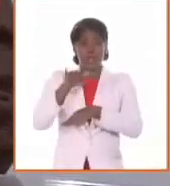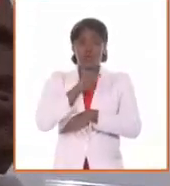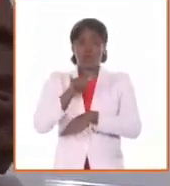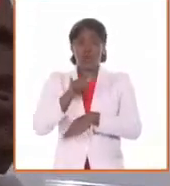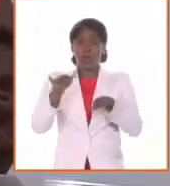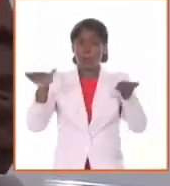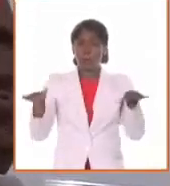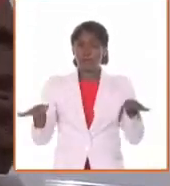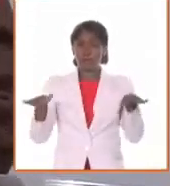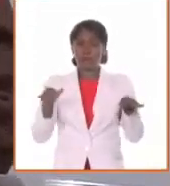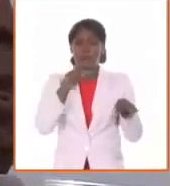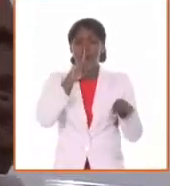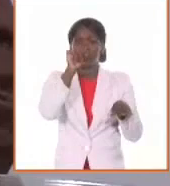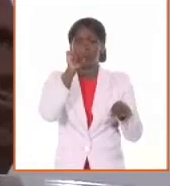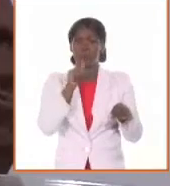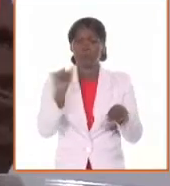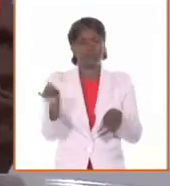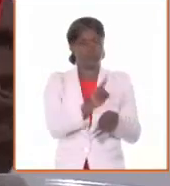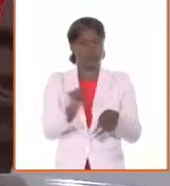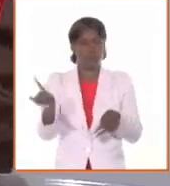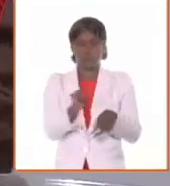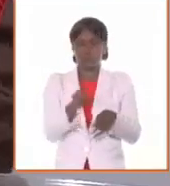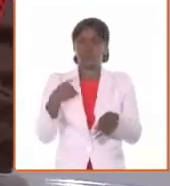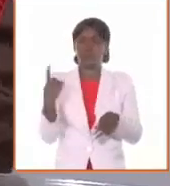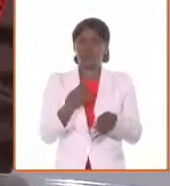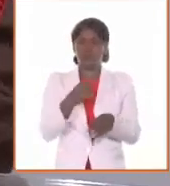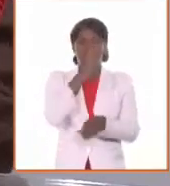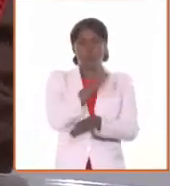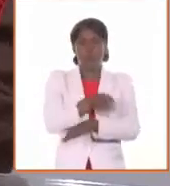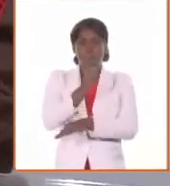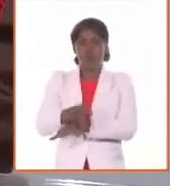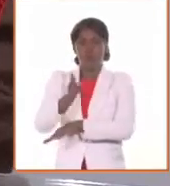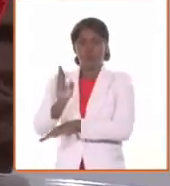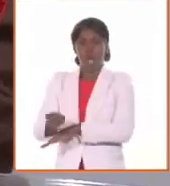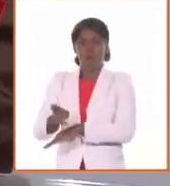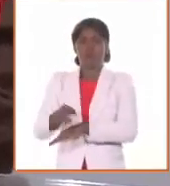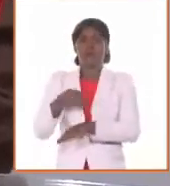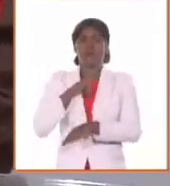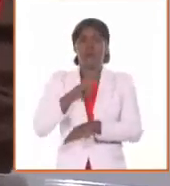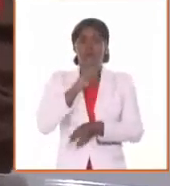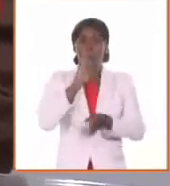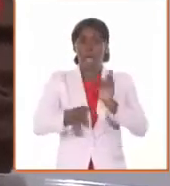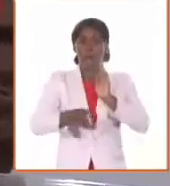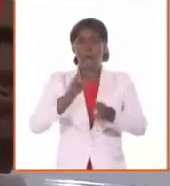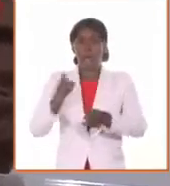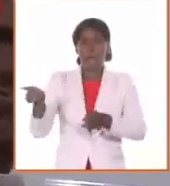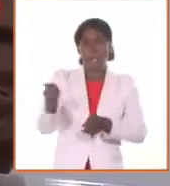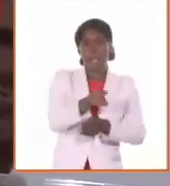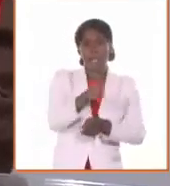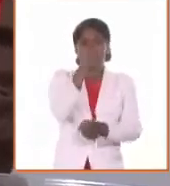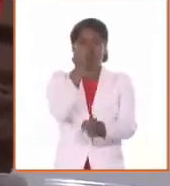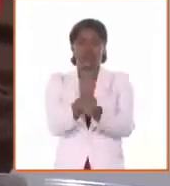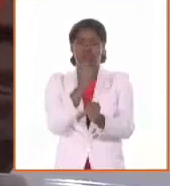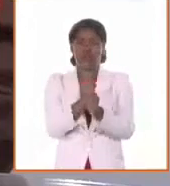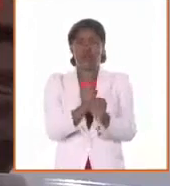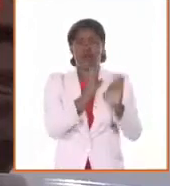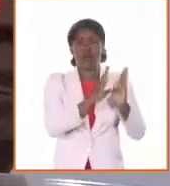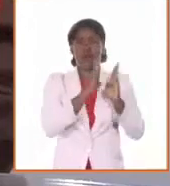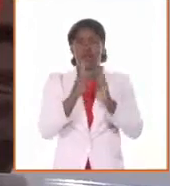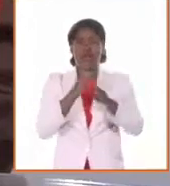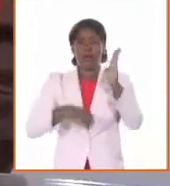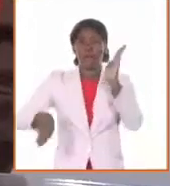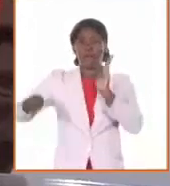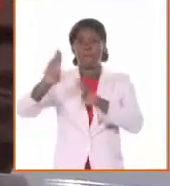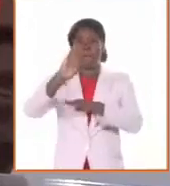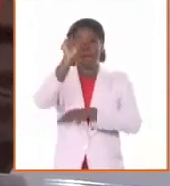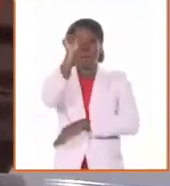pasiva se han emitido indicaciones por conducta es decir son indicaciones emitidas por el propio ministro de Justicia además que le preste